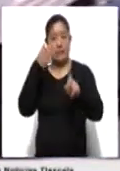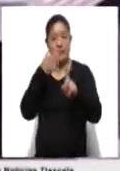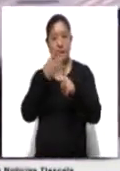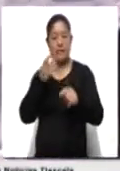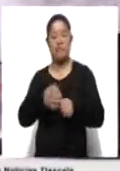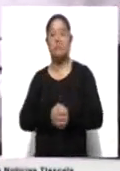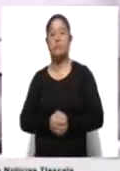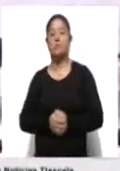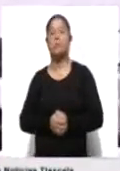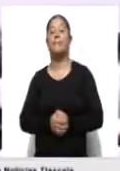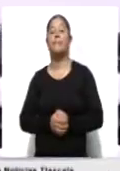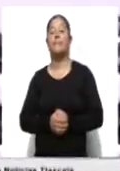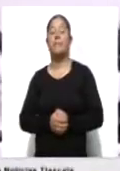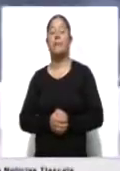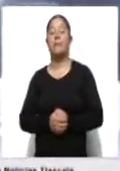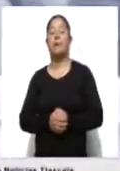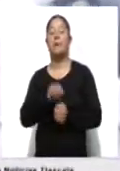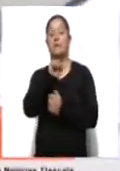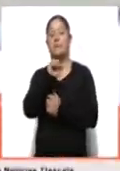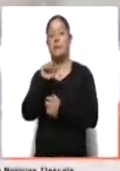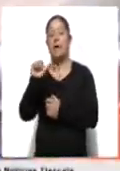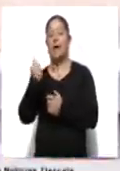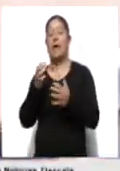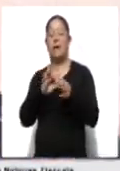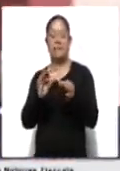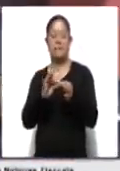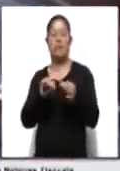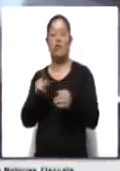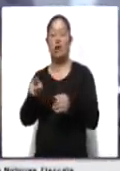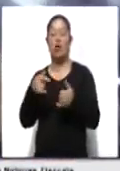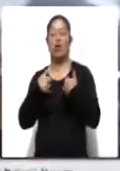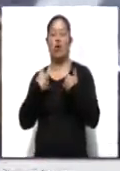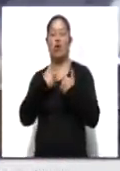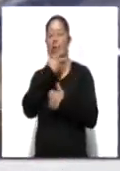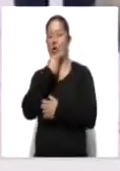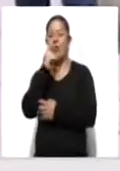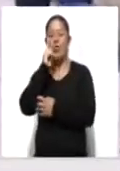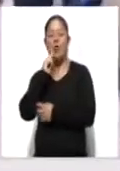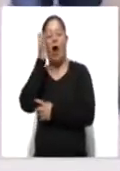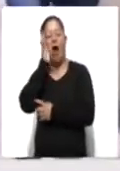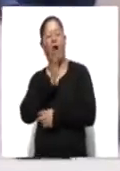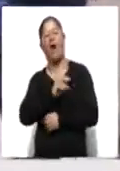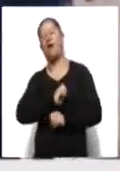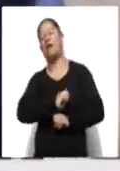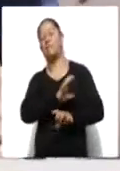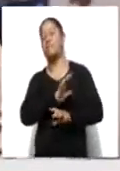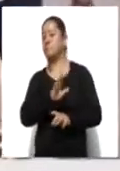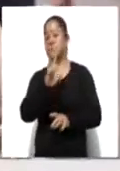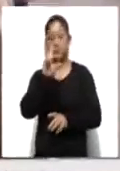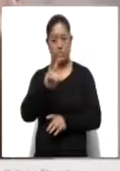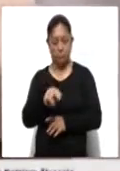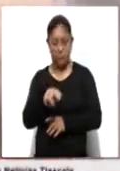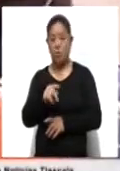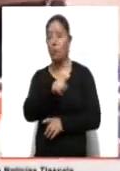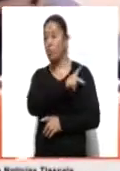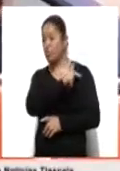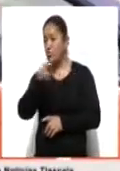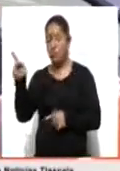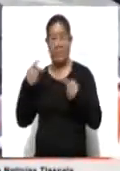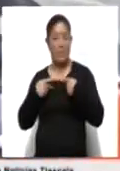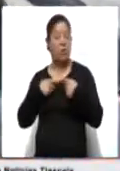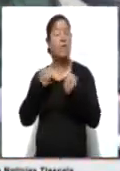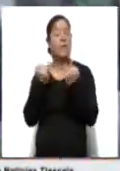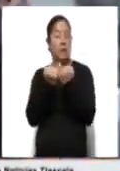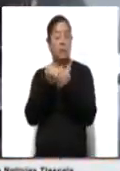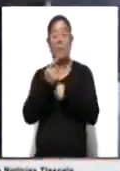dependencia estatal explicó que las y los jóvenes no deben relajar los protocolos sanitarios, ya que al igual que el resto de la población, tienen